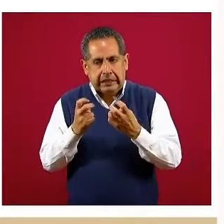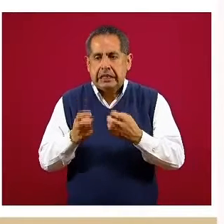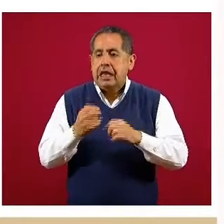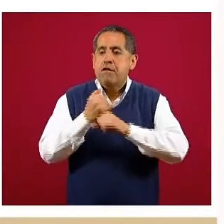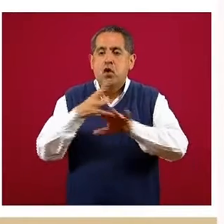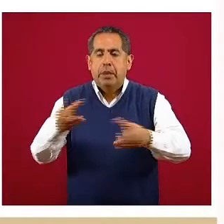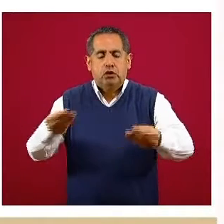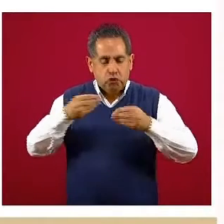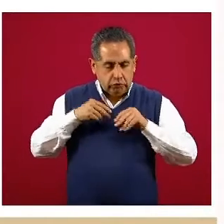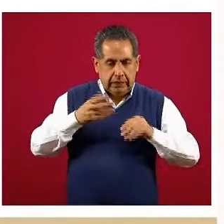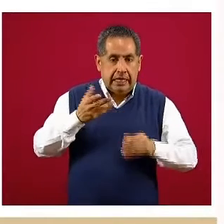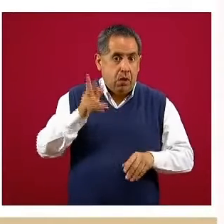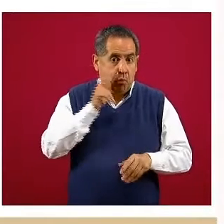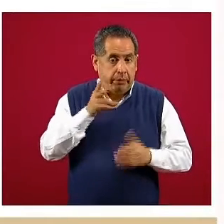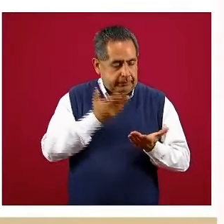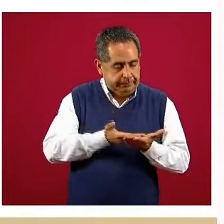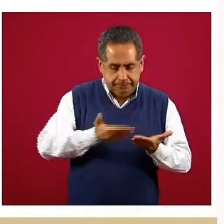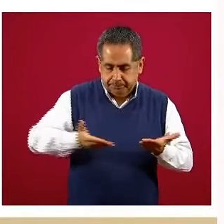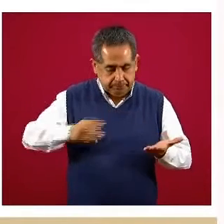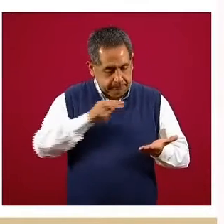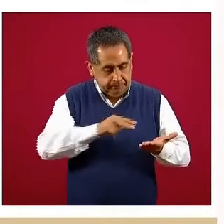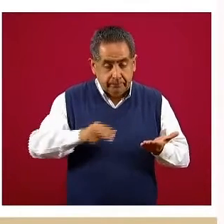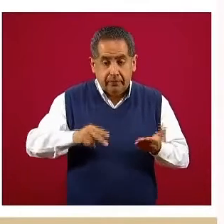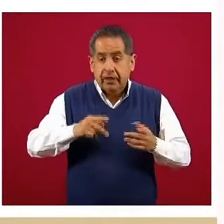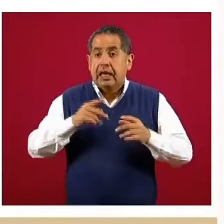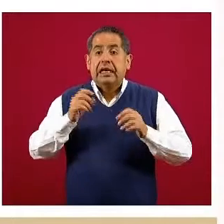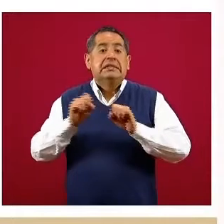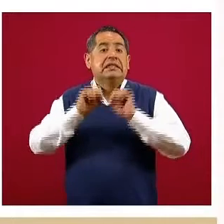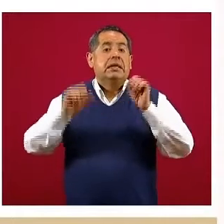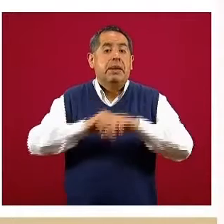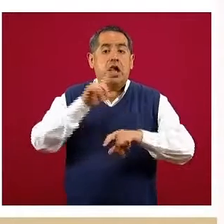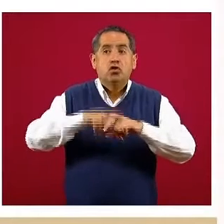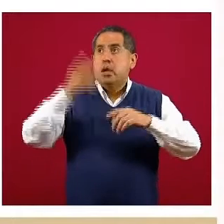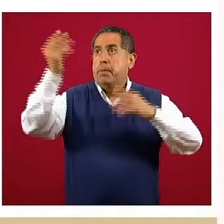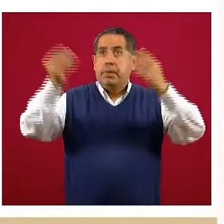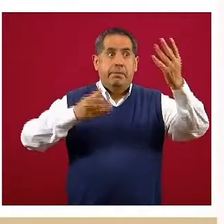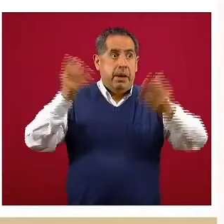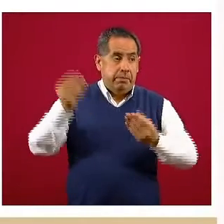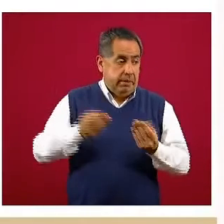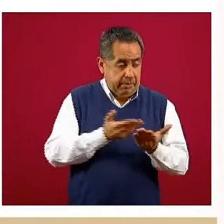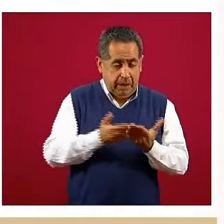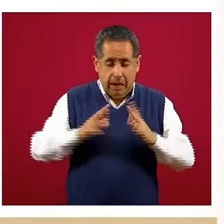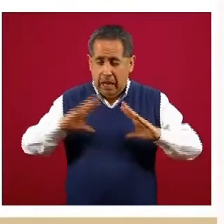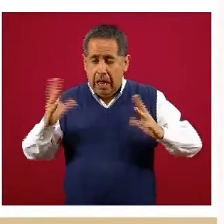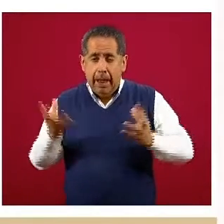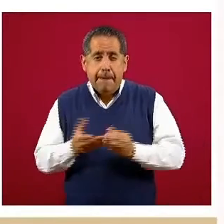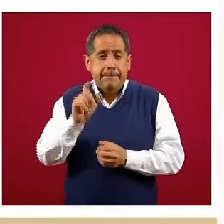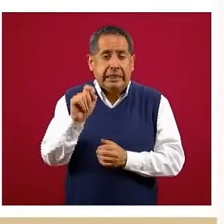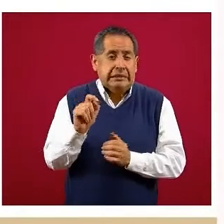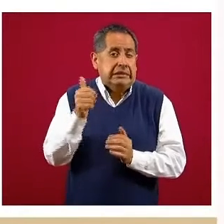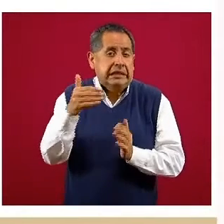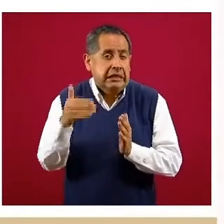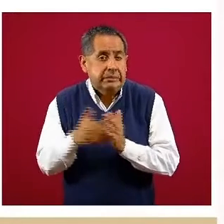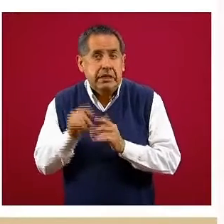favor. Muchas gracias, señor gobernador. El orden de presentaciones,